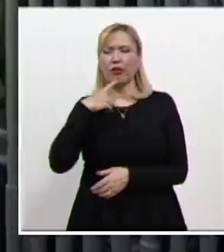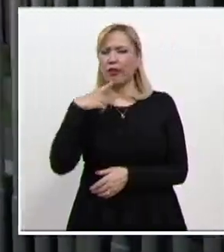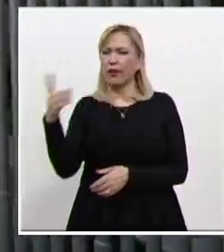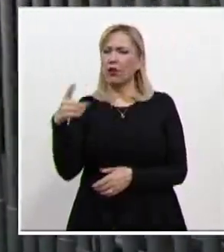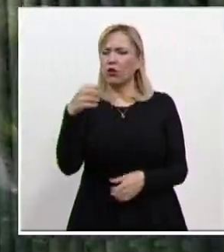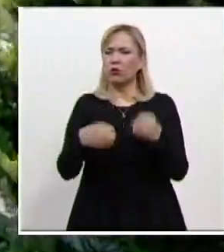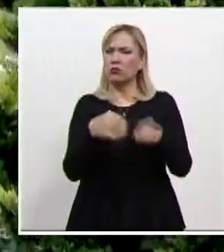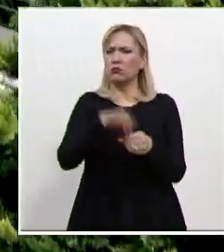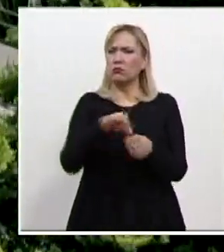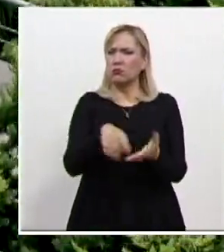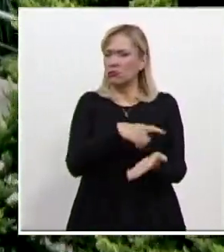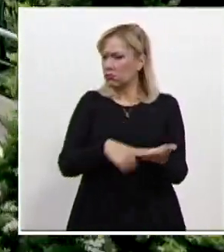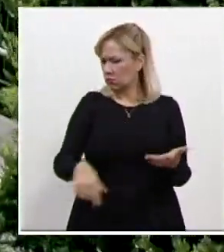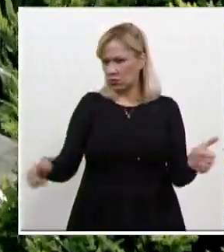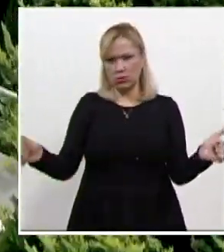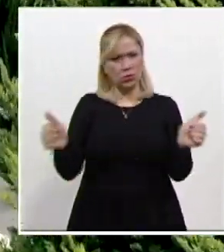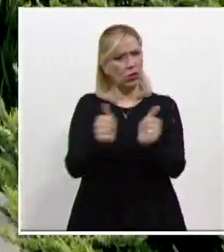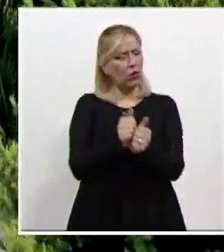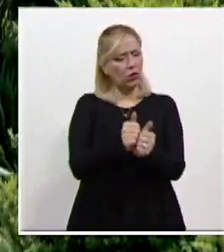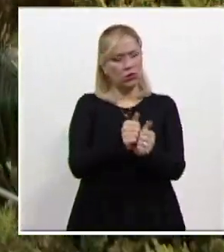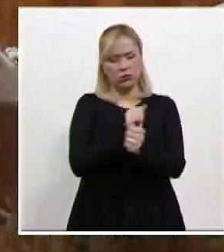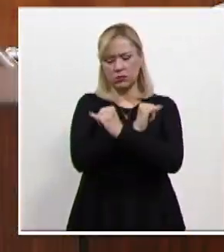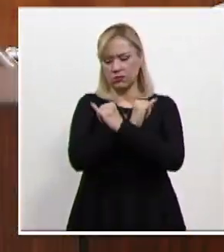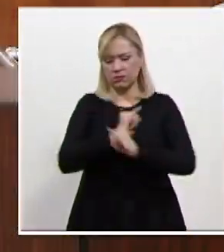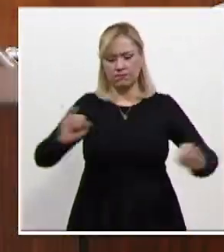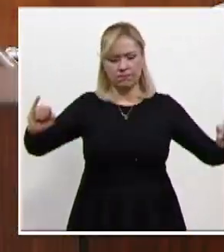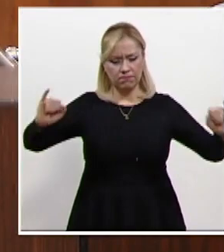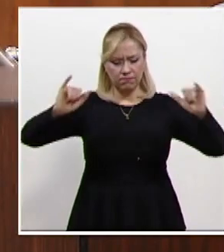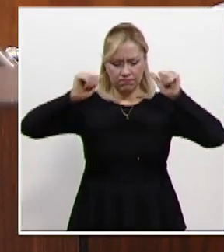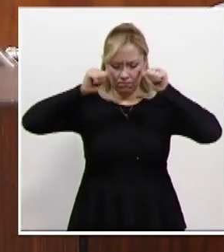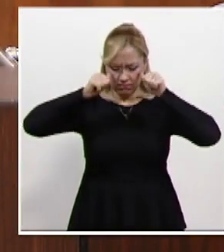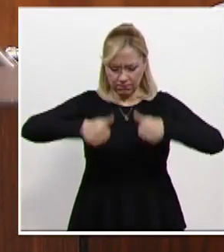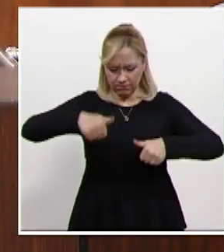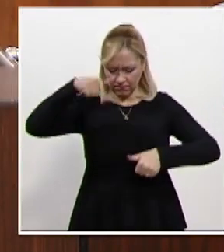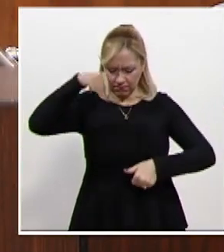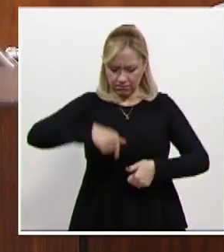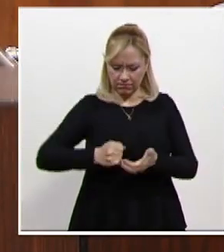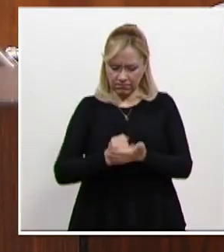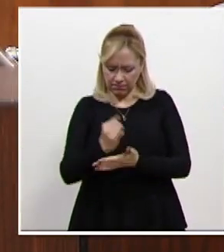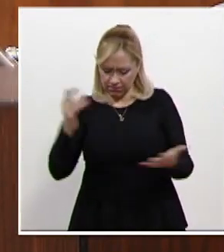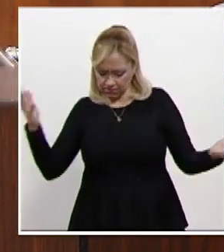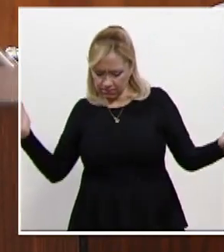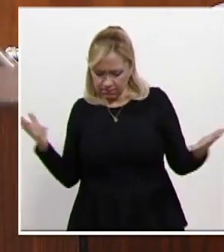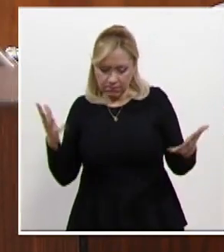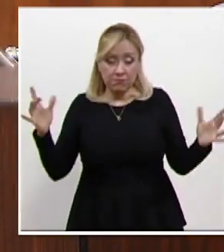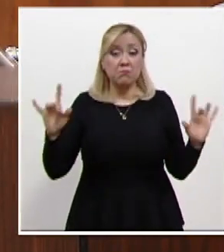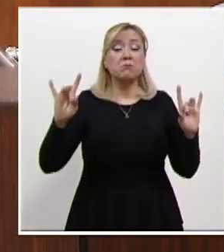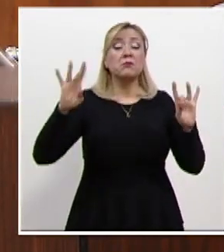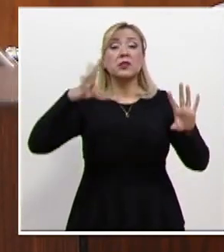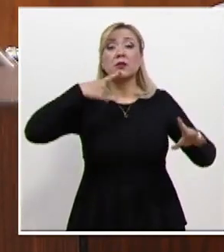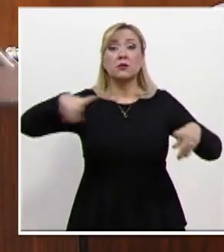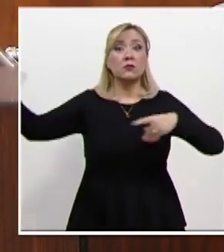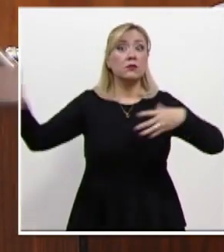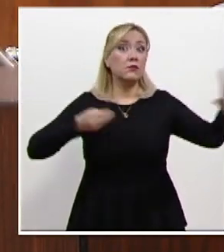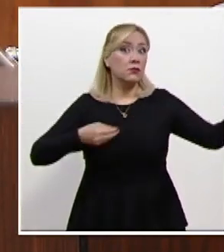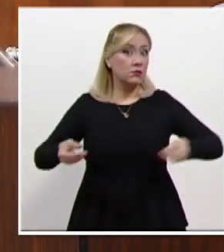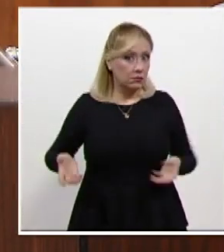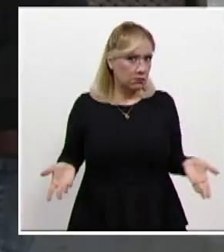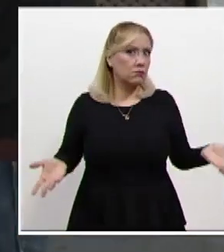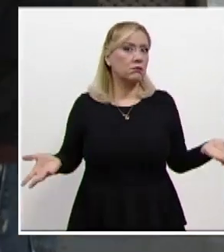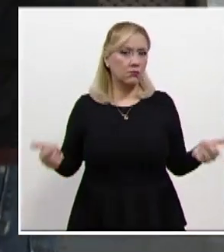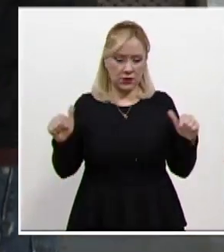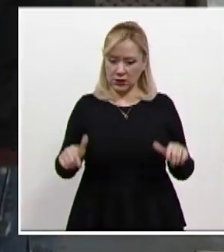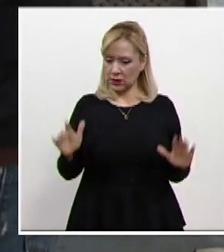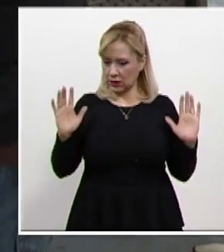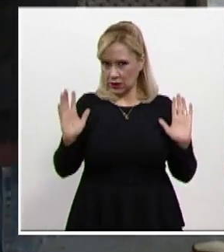Tribunal Electoral actuará con absoluta autonomía e independencia para atender los conflictos que se presenten en los comicios, ya que se encuentran en